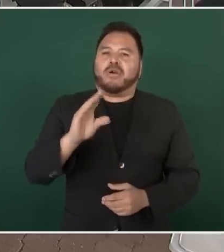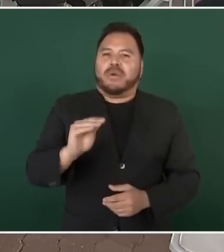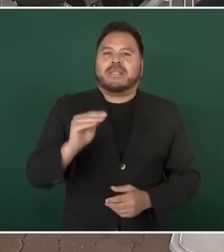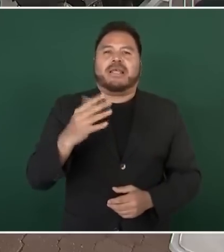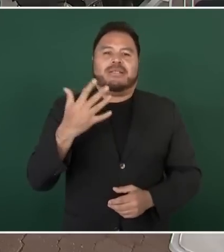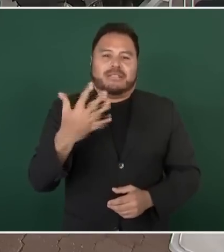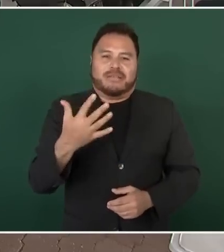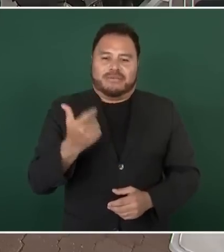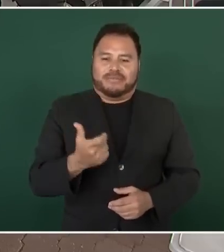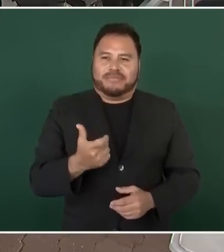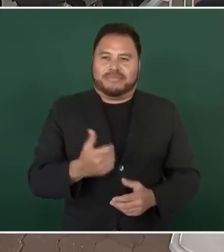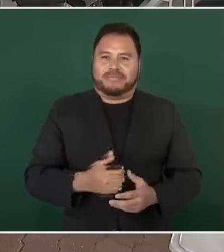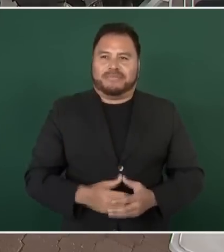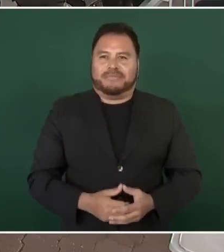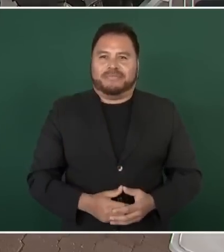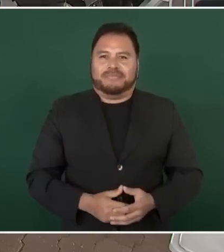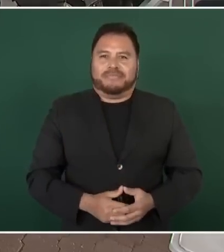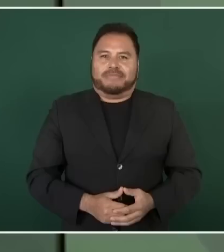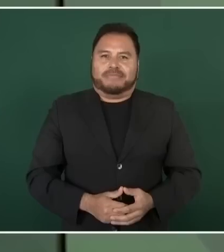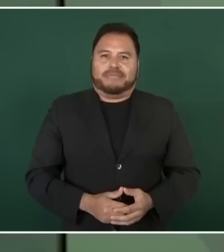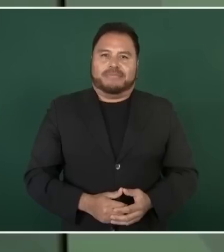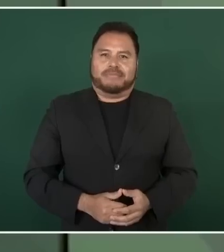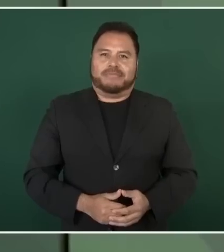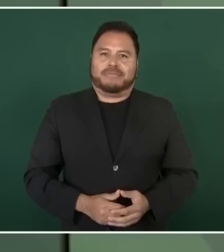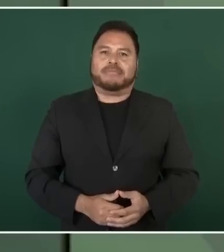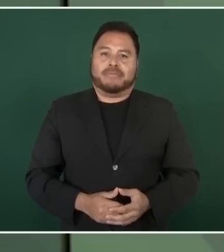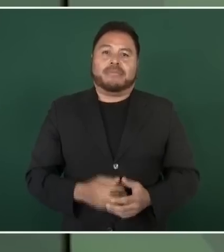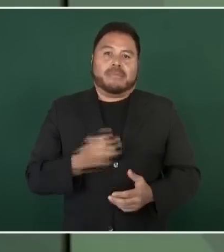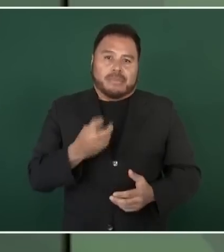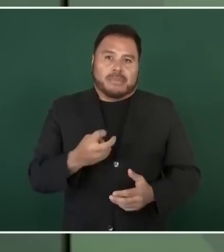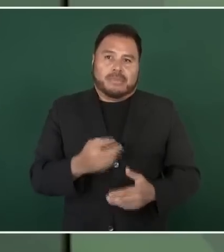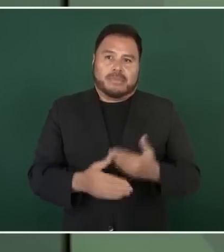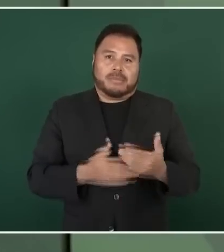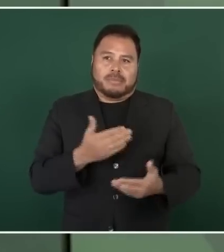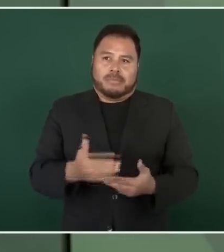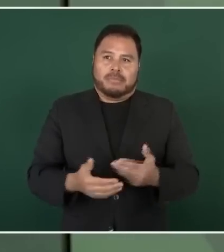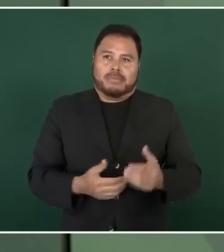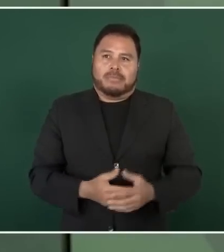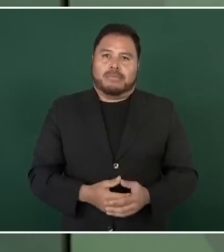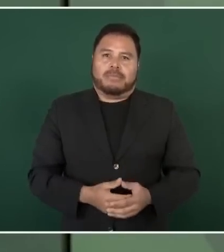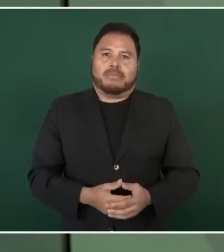642,195 pesos de entonces, de los cuales